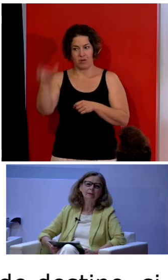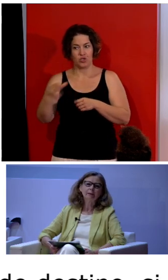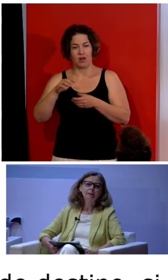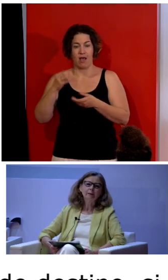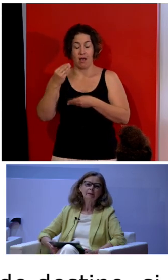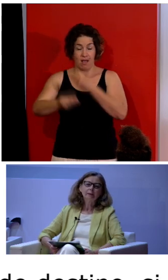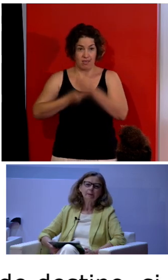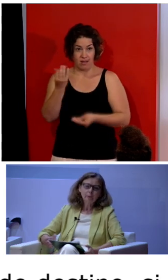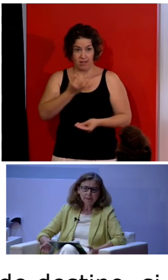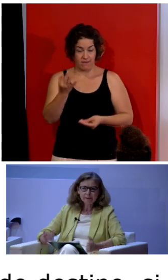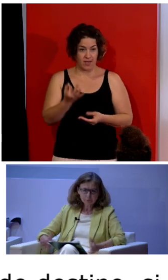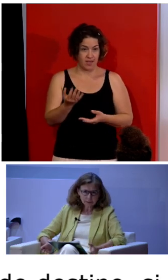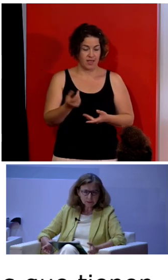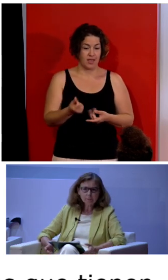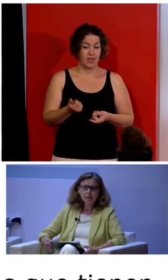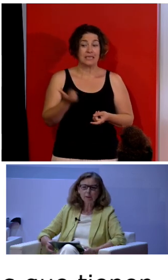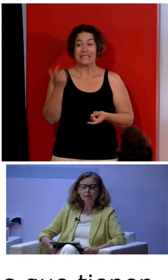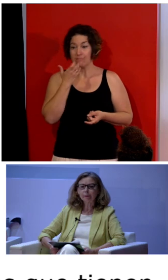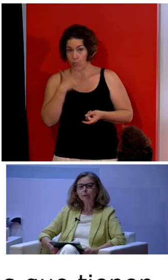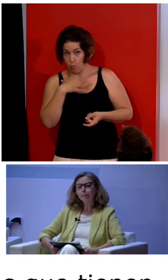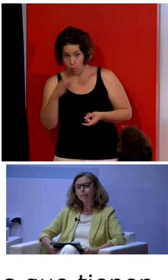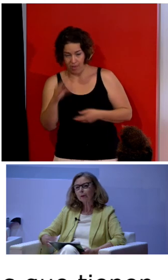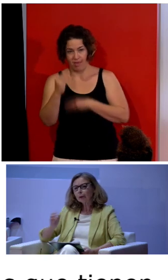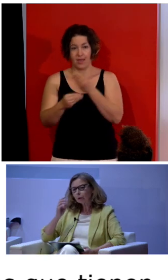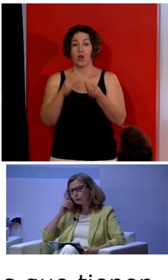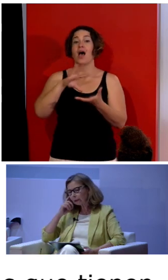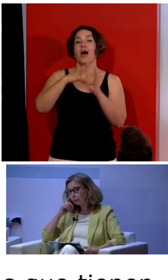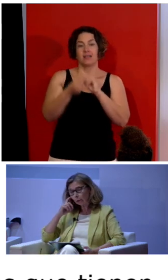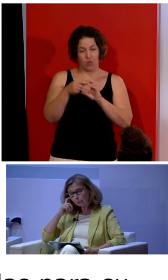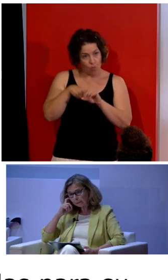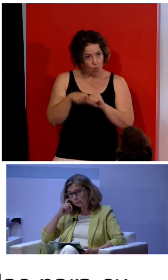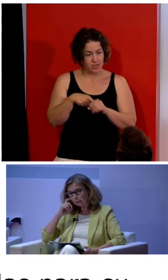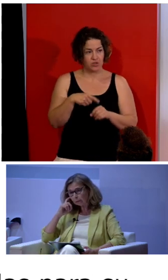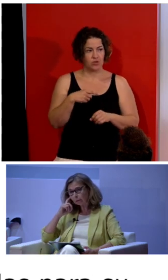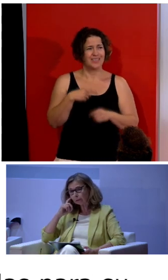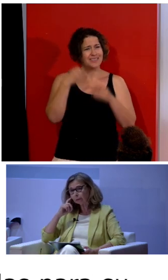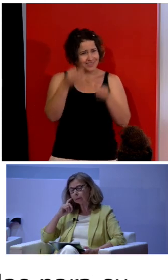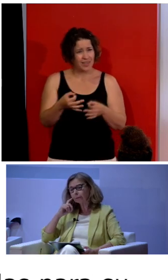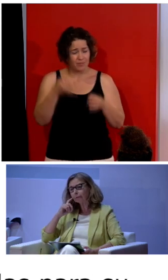desarrollar y pueden desarrollarla para su adaptación, cosa que en todo momento